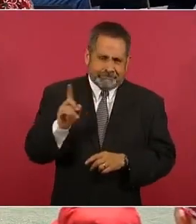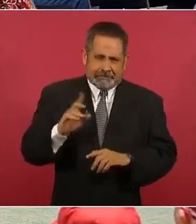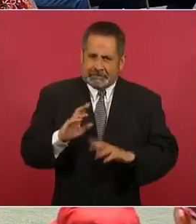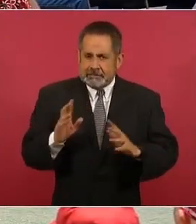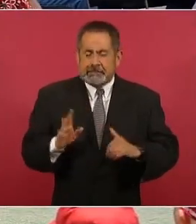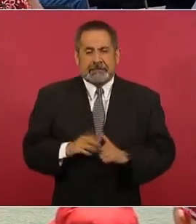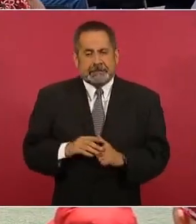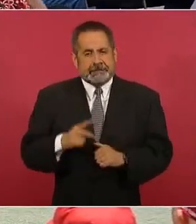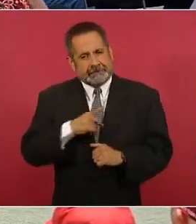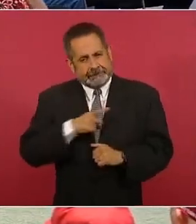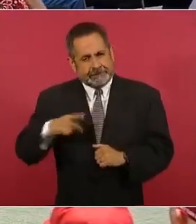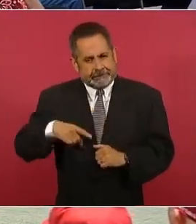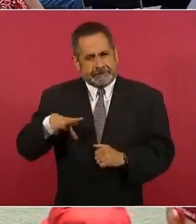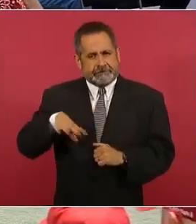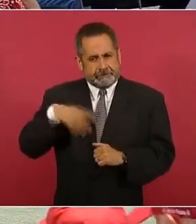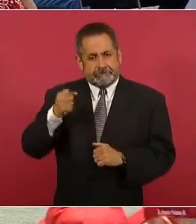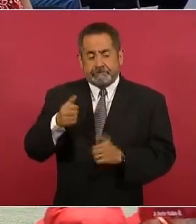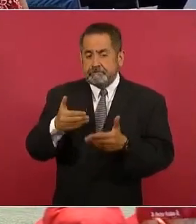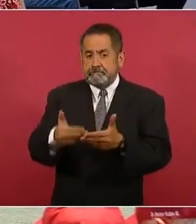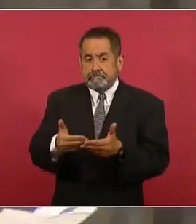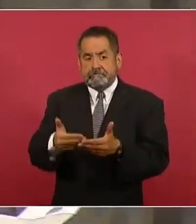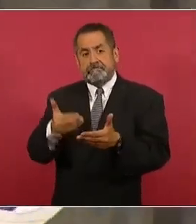y tenemos que prevenir